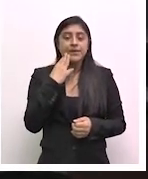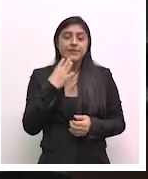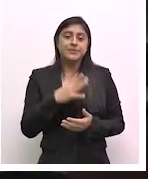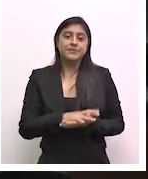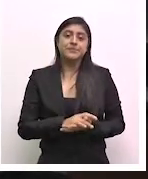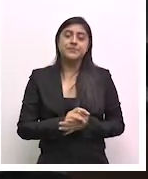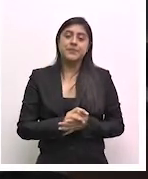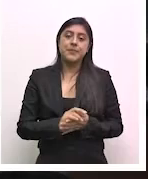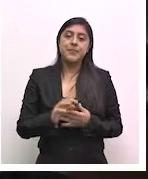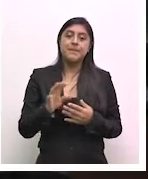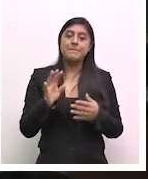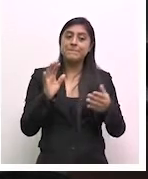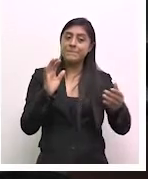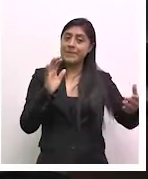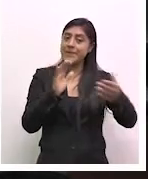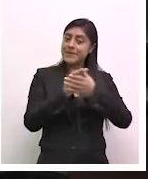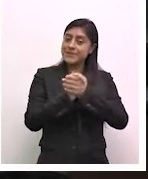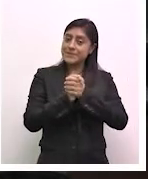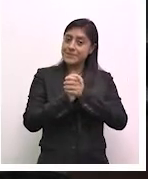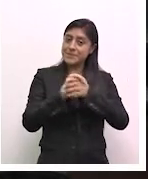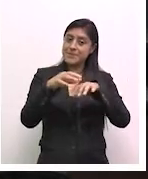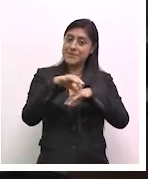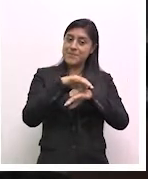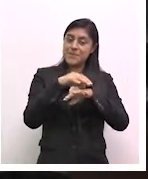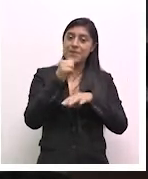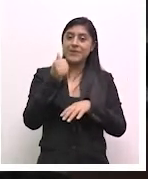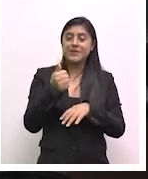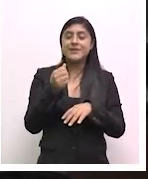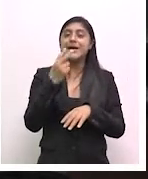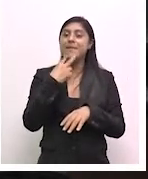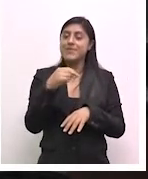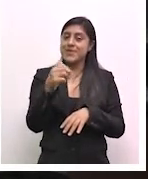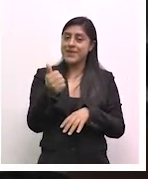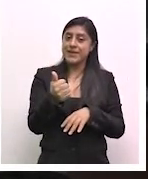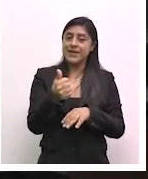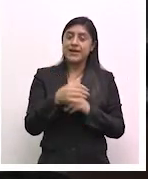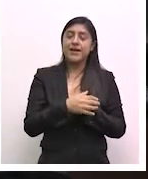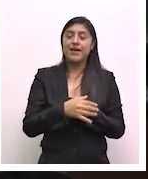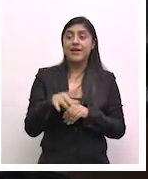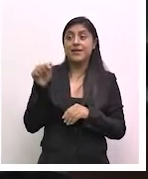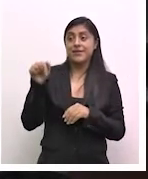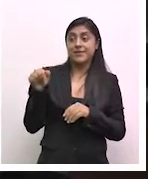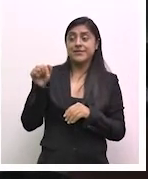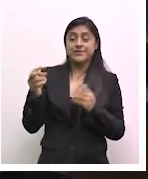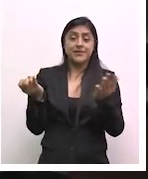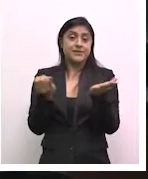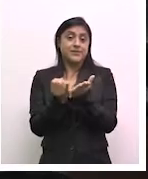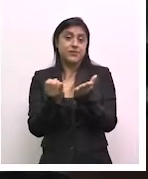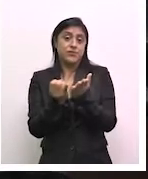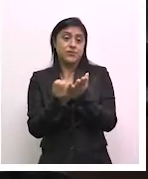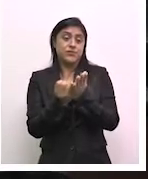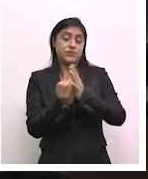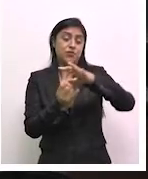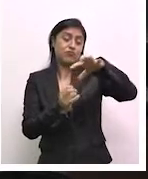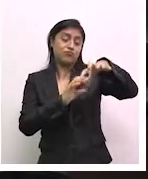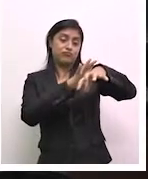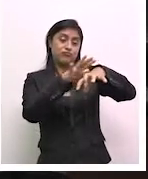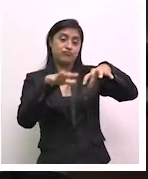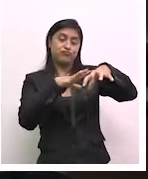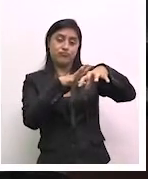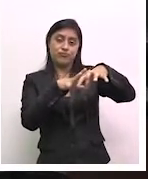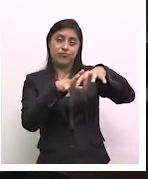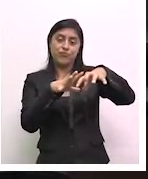hermanos con primera familia que es mi esposa y mi hija sino también esta institución aquí está mi familia como lo vuelvo a decir